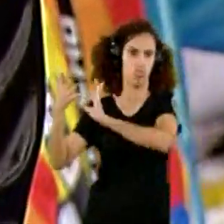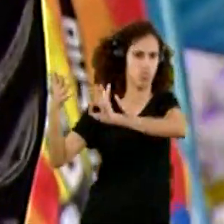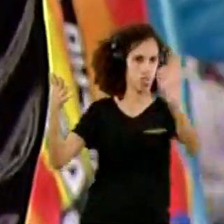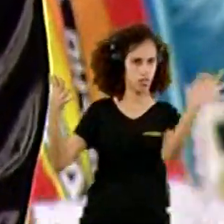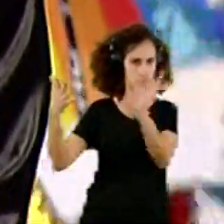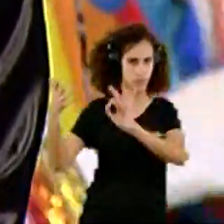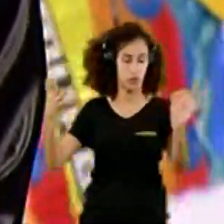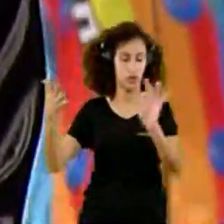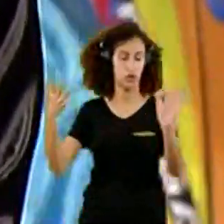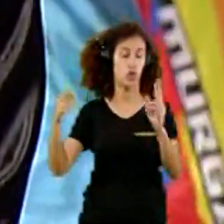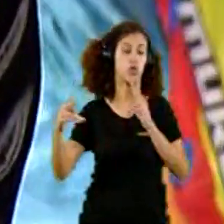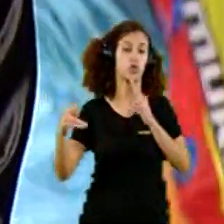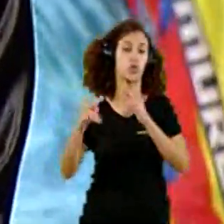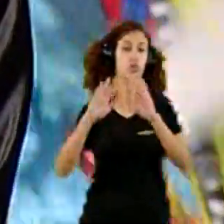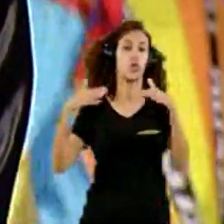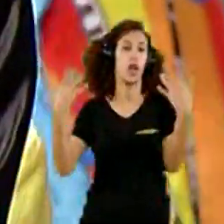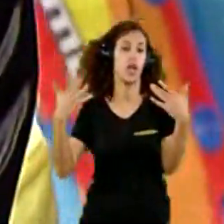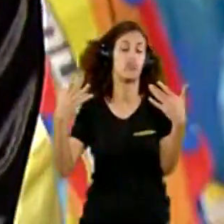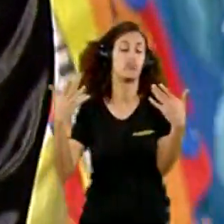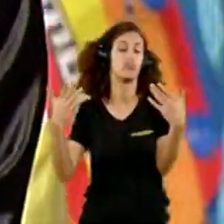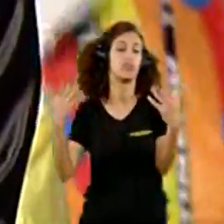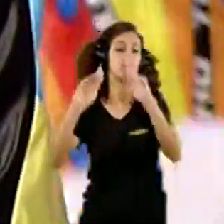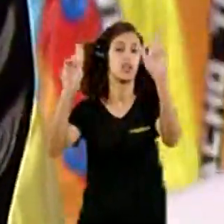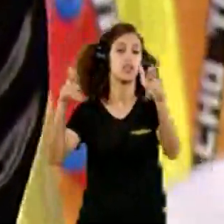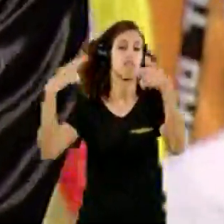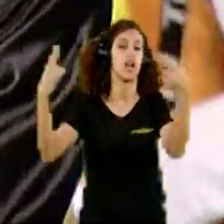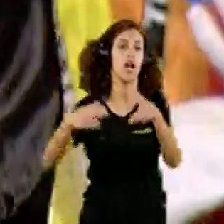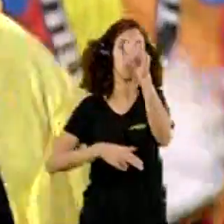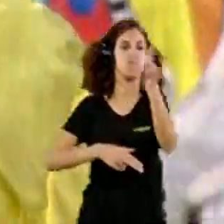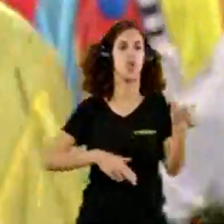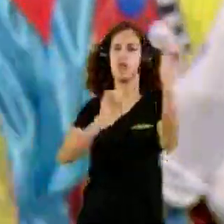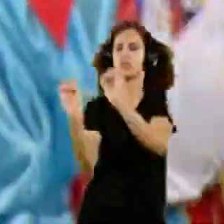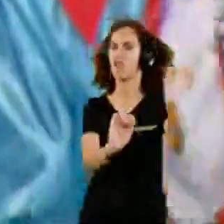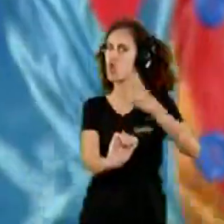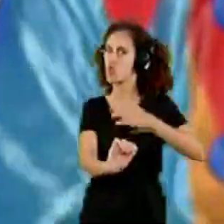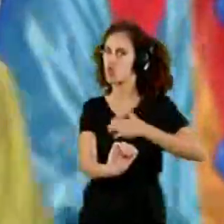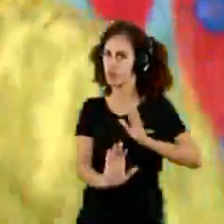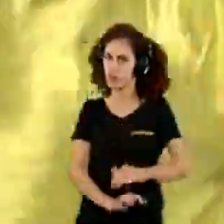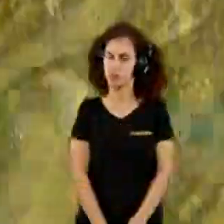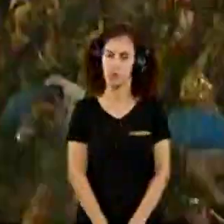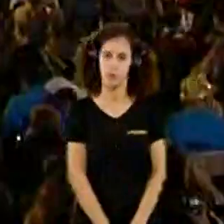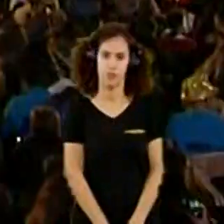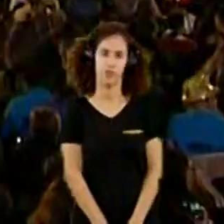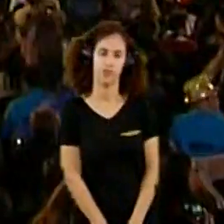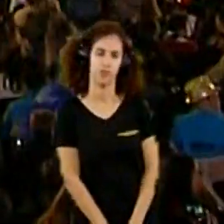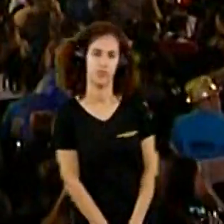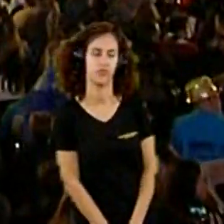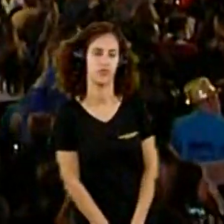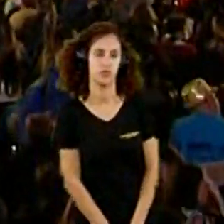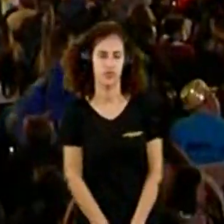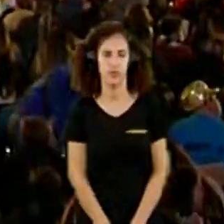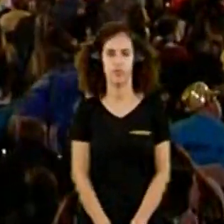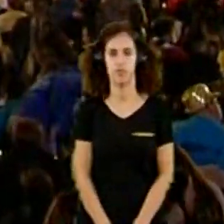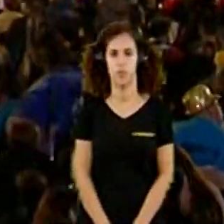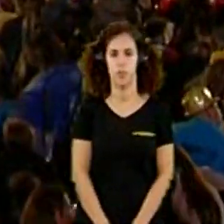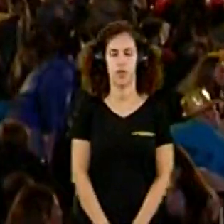Y así que el título sencillito, con todos ustedes, Los Indefendibles. Así es como le llaman a esta canción.